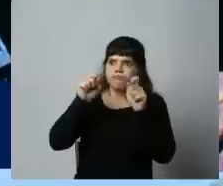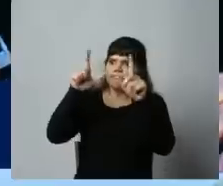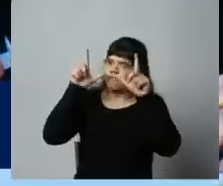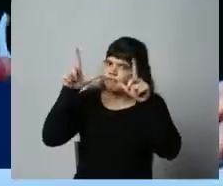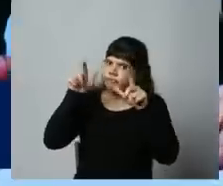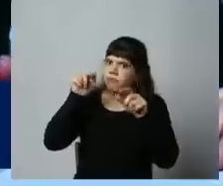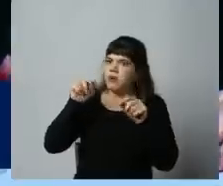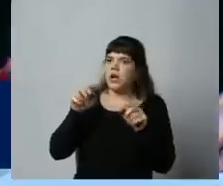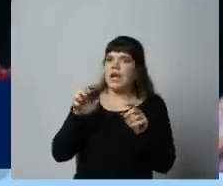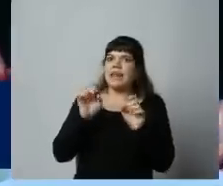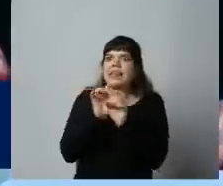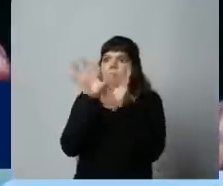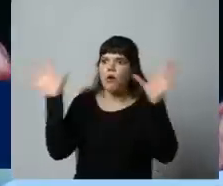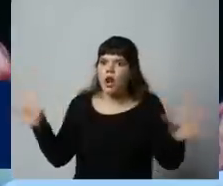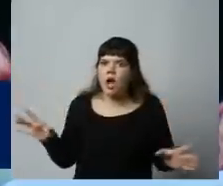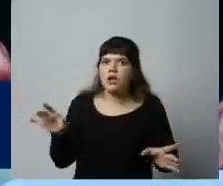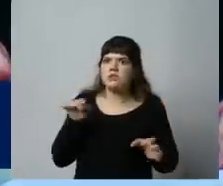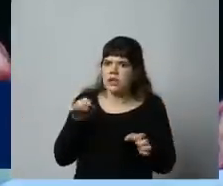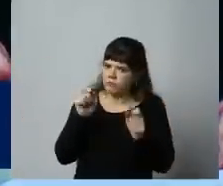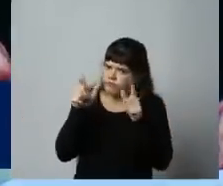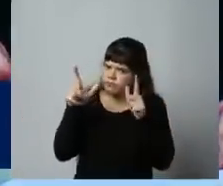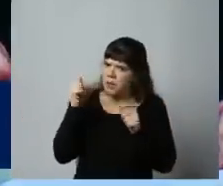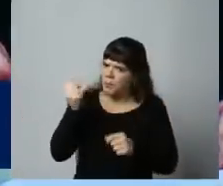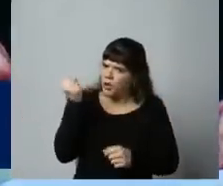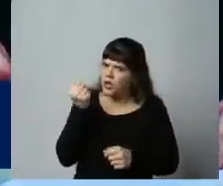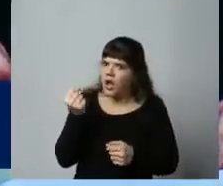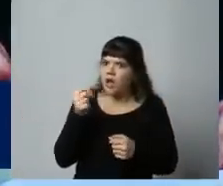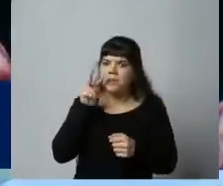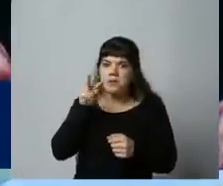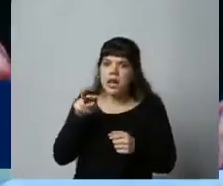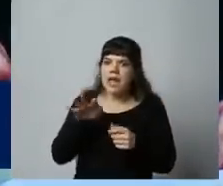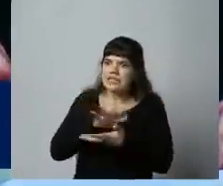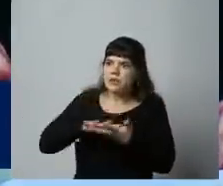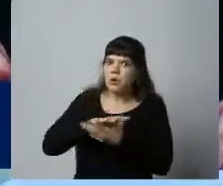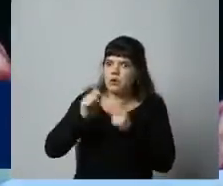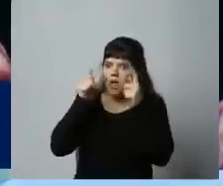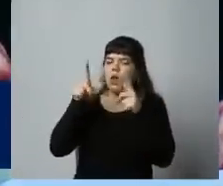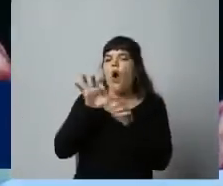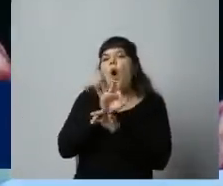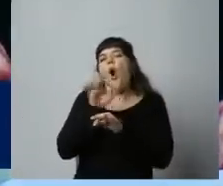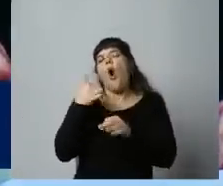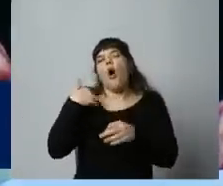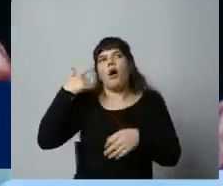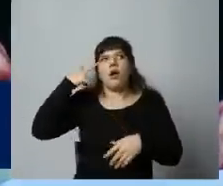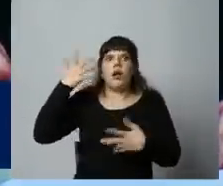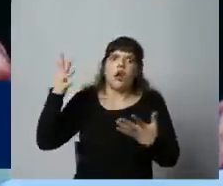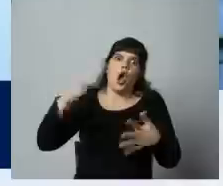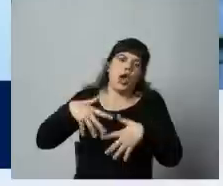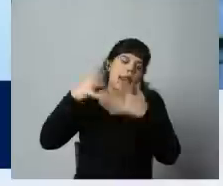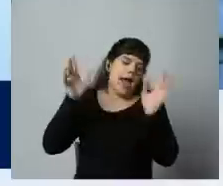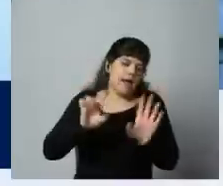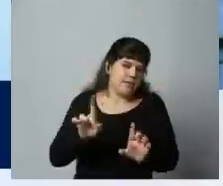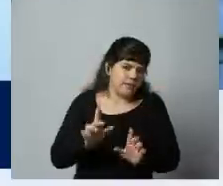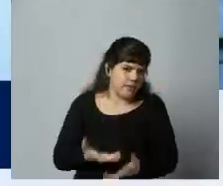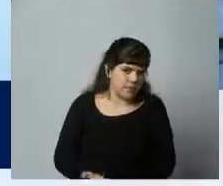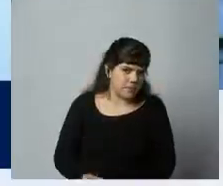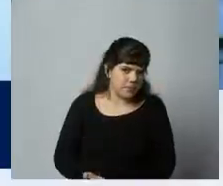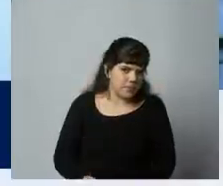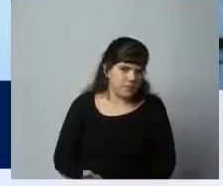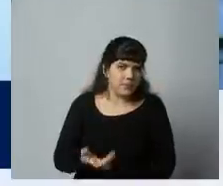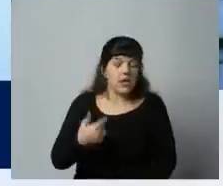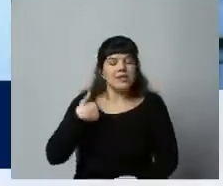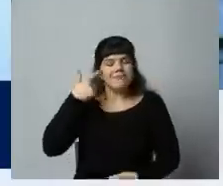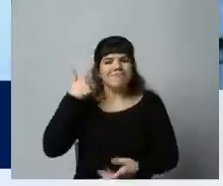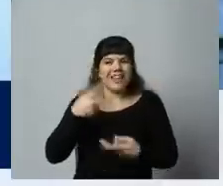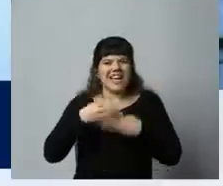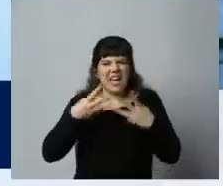democracia en términos de republicanismo sí mirarlo con atención o estaríamos exagerando si dijéramos bueno eh Me parece que en general